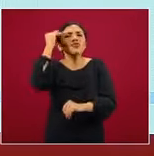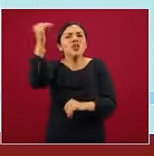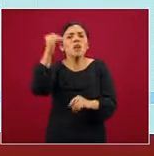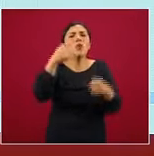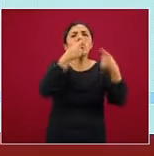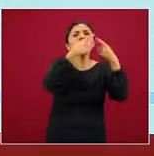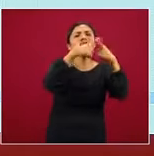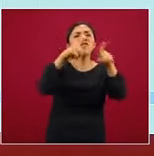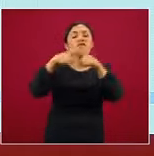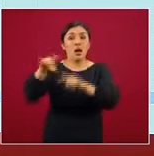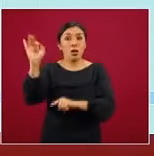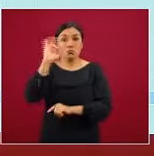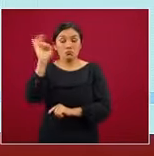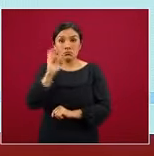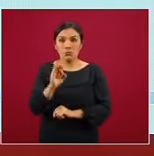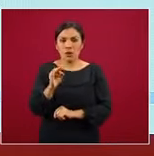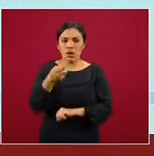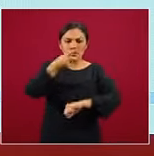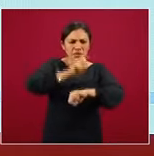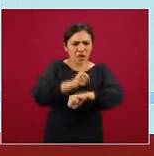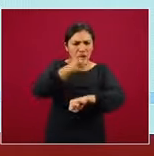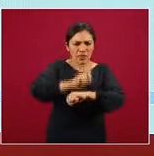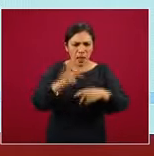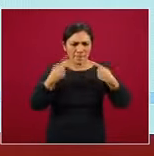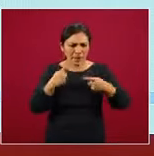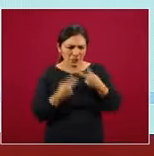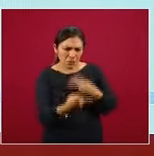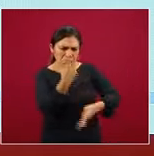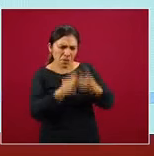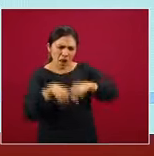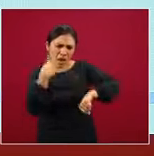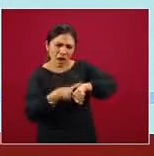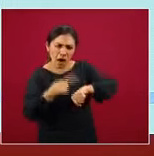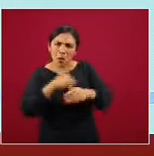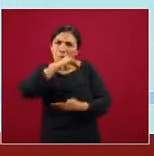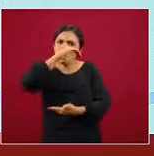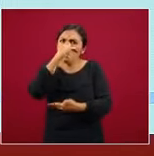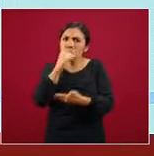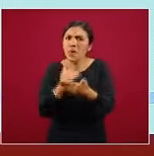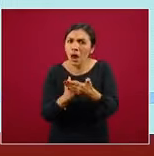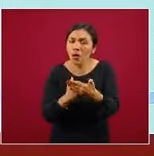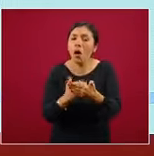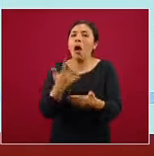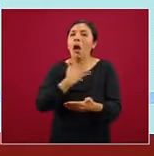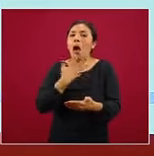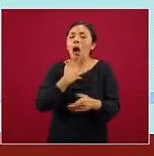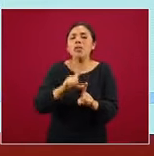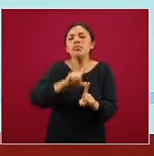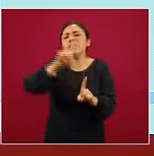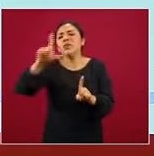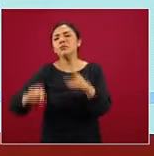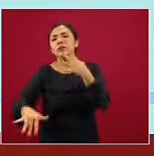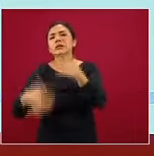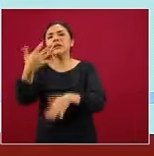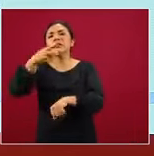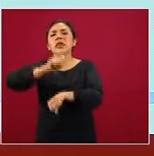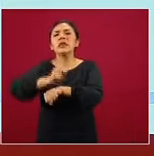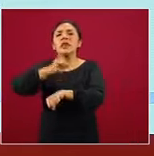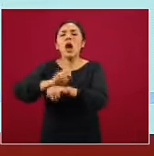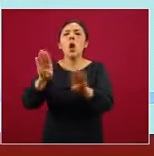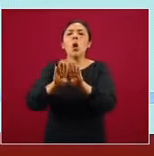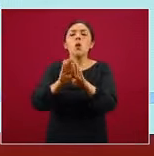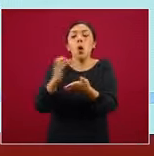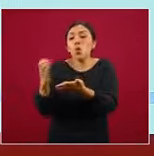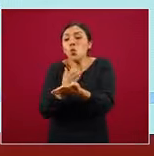en que ya no crece la cantidad de casos diarios, posteriormente empezamos a ver, con un promedio de 15 días después, un descenso en